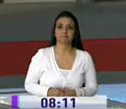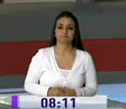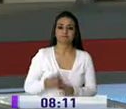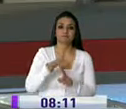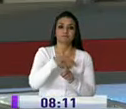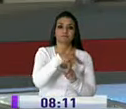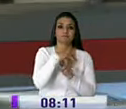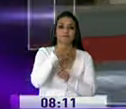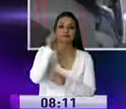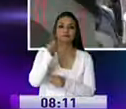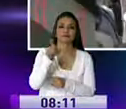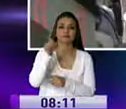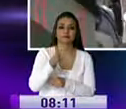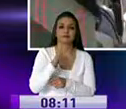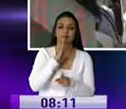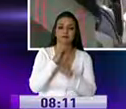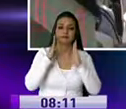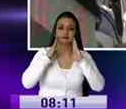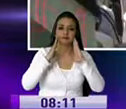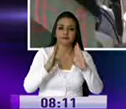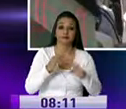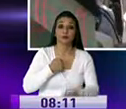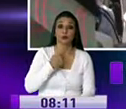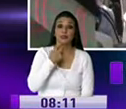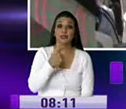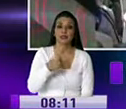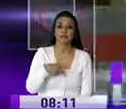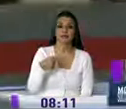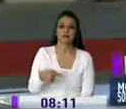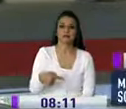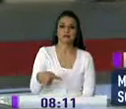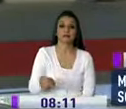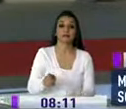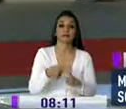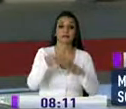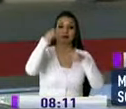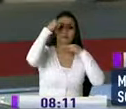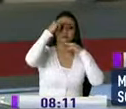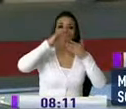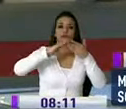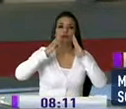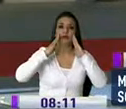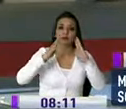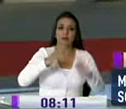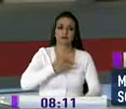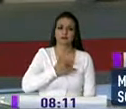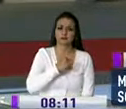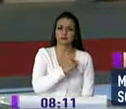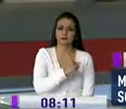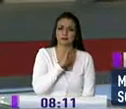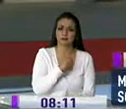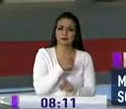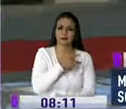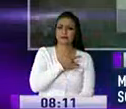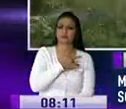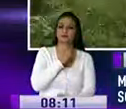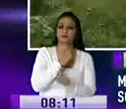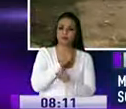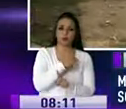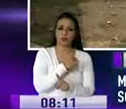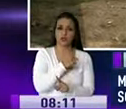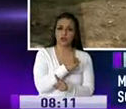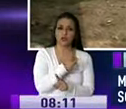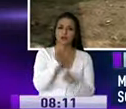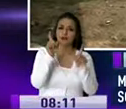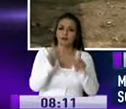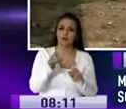la ayuda y la intervención. Hemos dicho siempre en este primer noticiero de la comunidad, noticiero doliente de ustedes vecinos, que es necesario que los